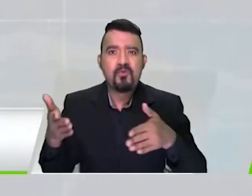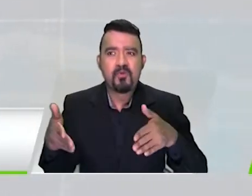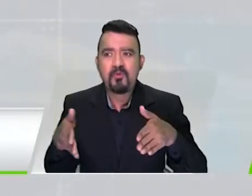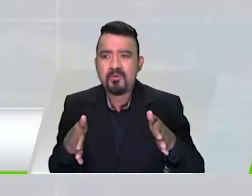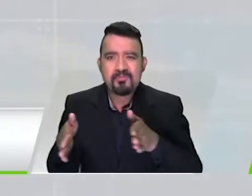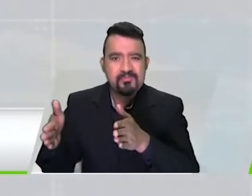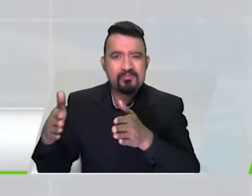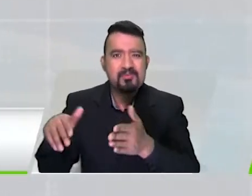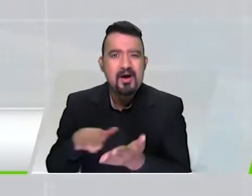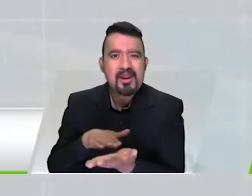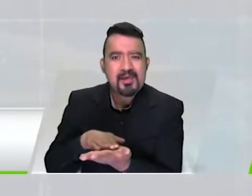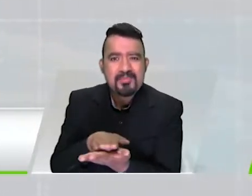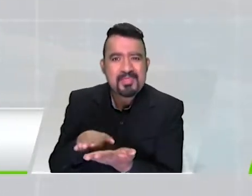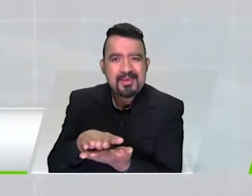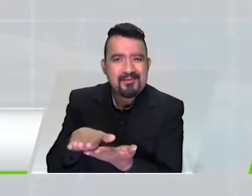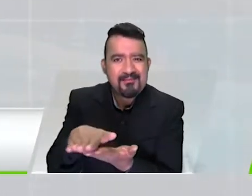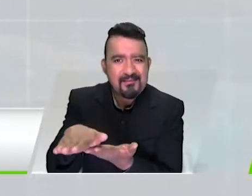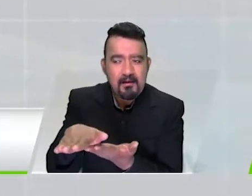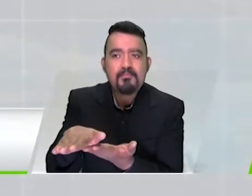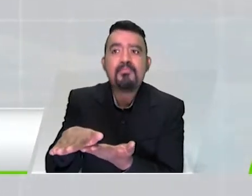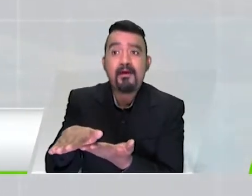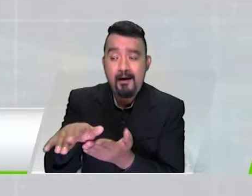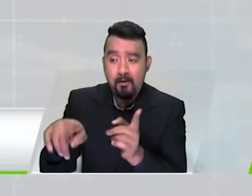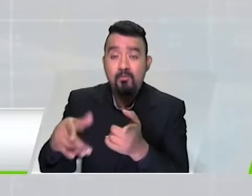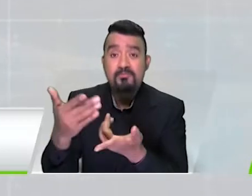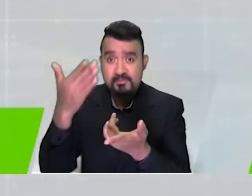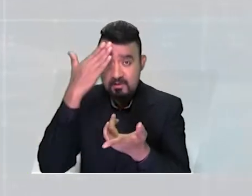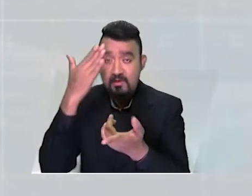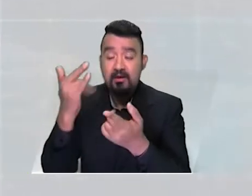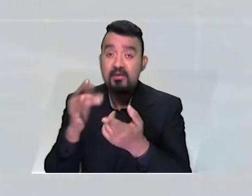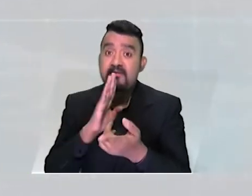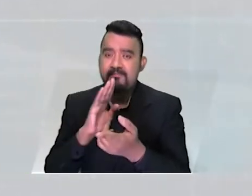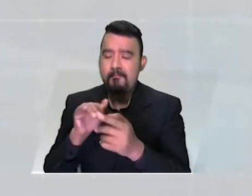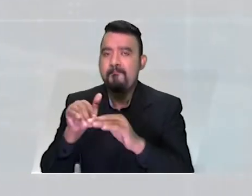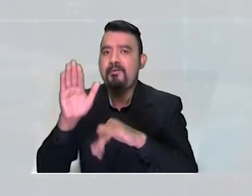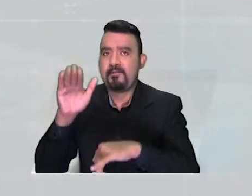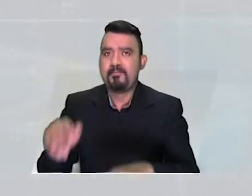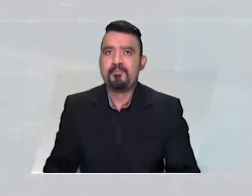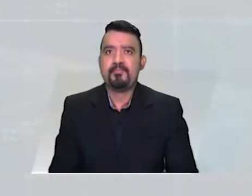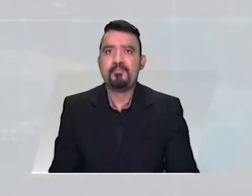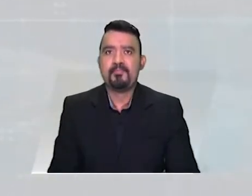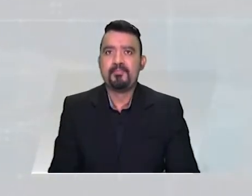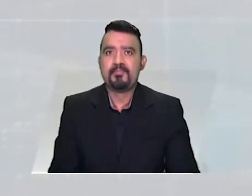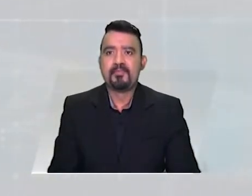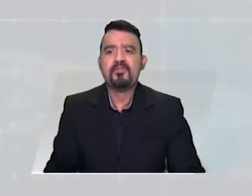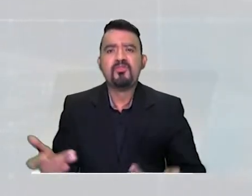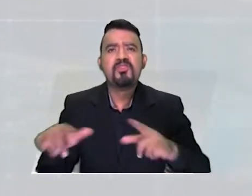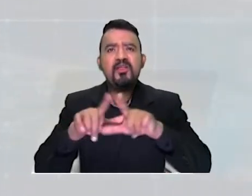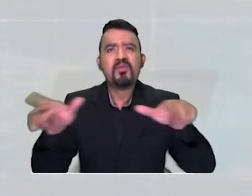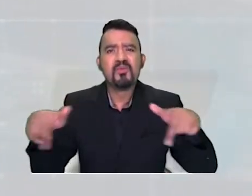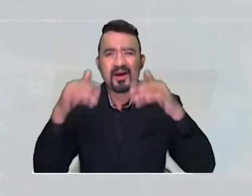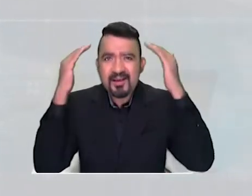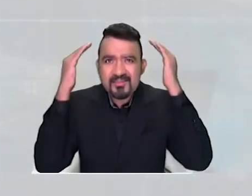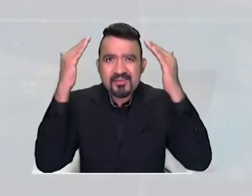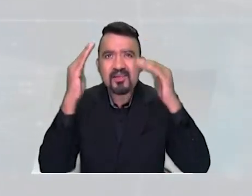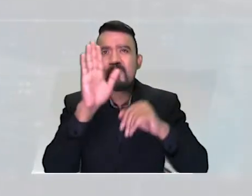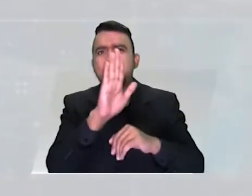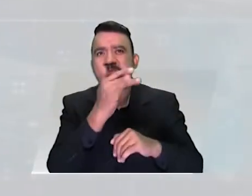presentan complejidad para ser atendidos son otros de los casos con mayor recurrencia. Las comunas Estadio con 34 casos